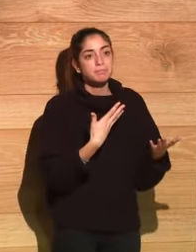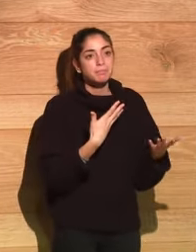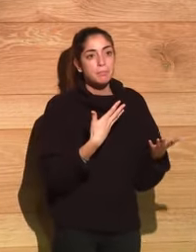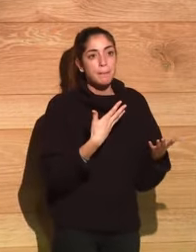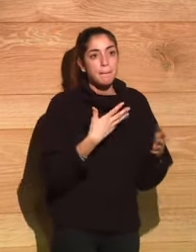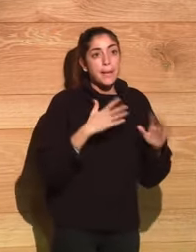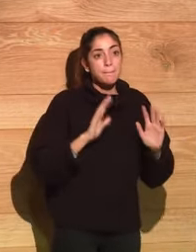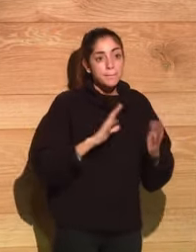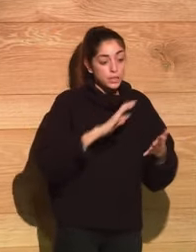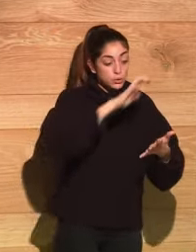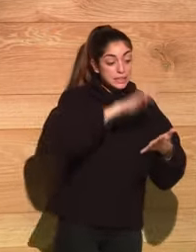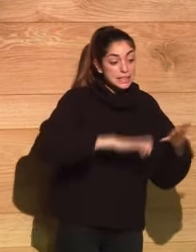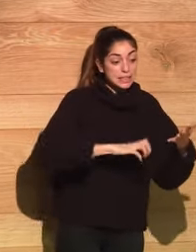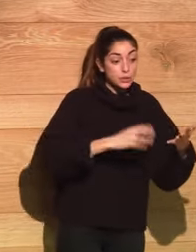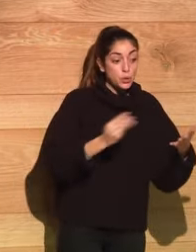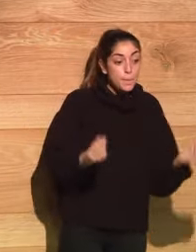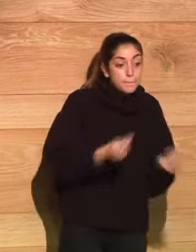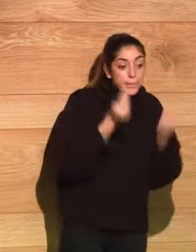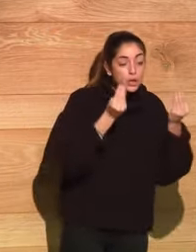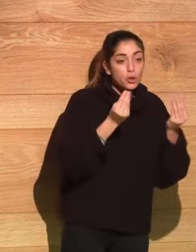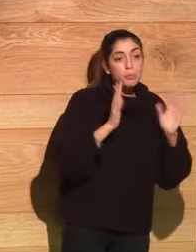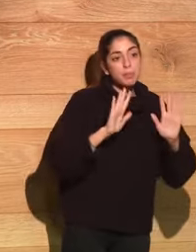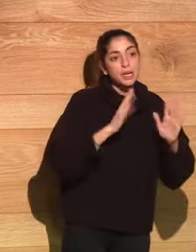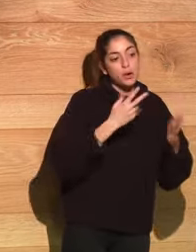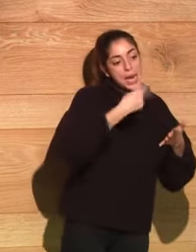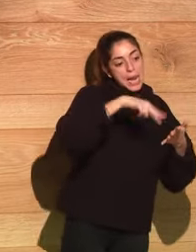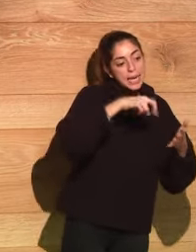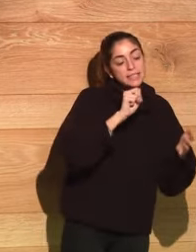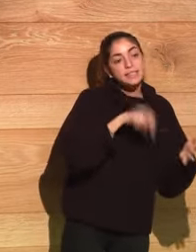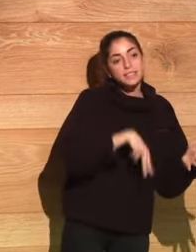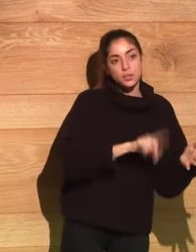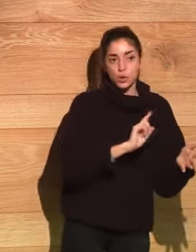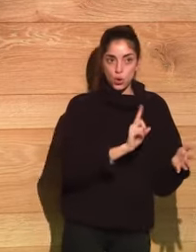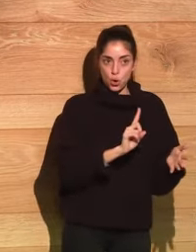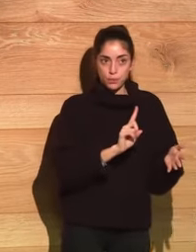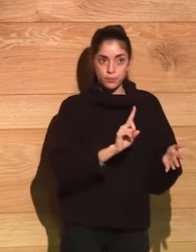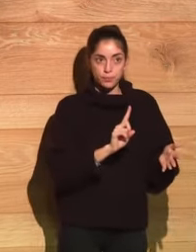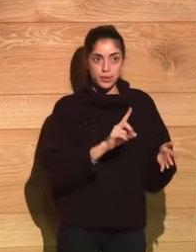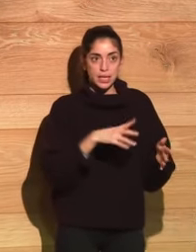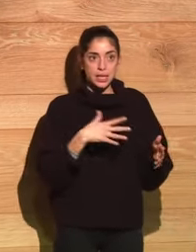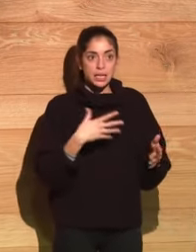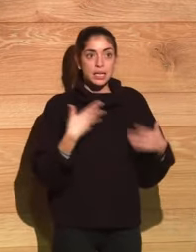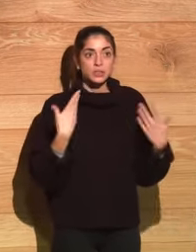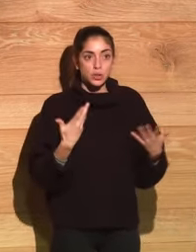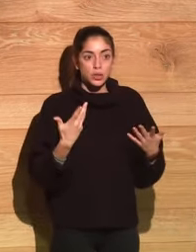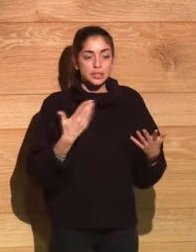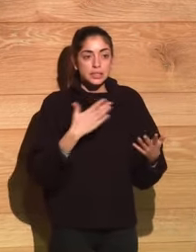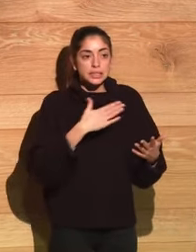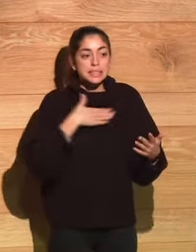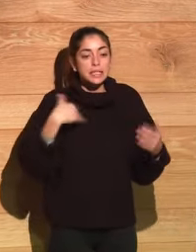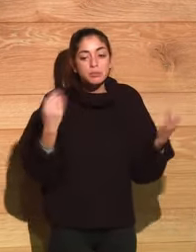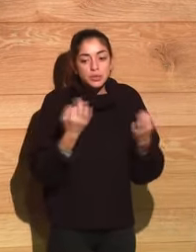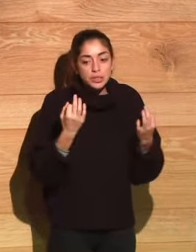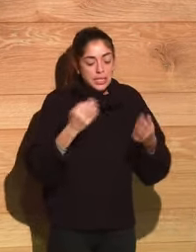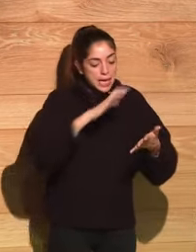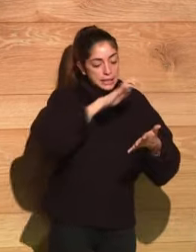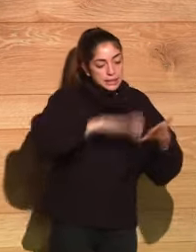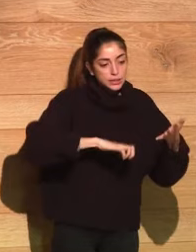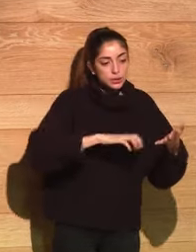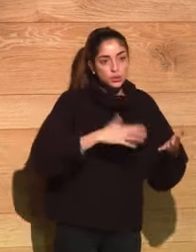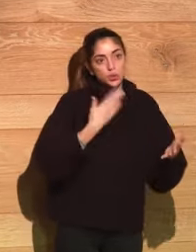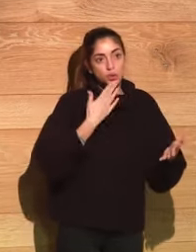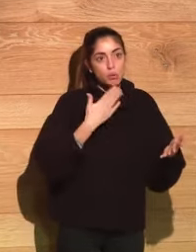son inmejorables, pero sin leerlos, ¿no? Queríamos algo que se viera realmente, que el texto había tenido impacto en la